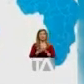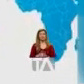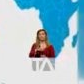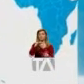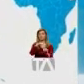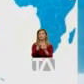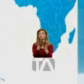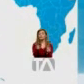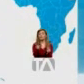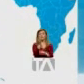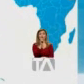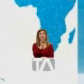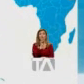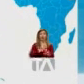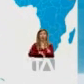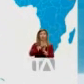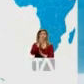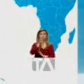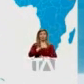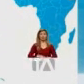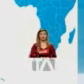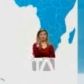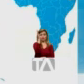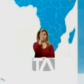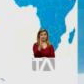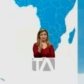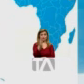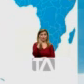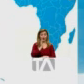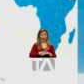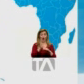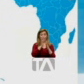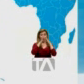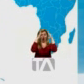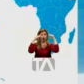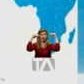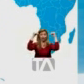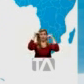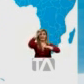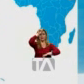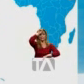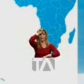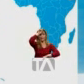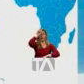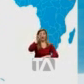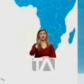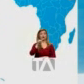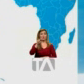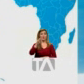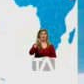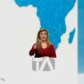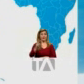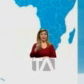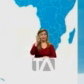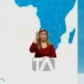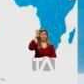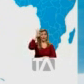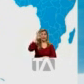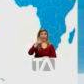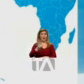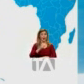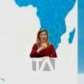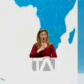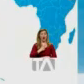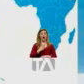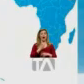cibernéticos provienen de Estados Unidos, Brasil, Holanda, Alemania, Rumanía, Francia, Austria,